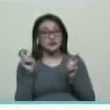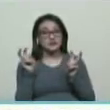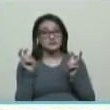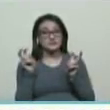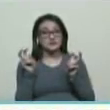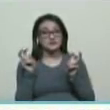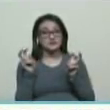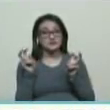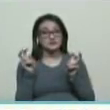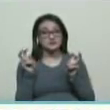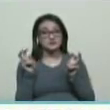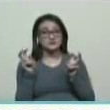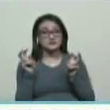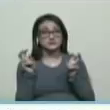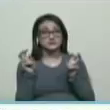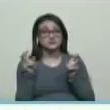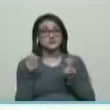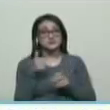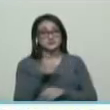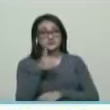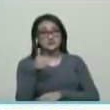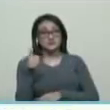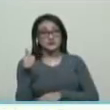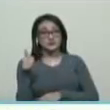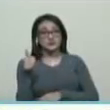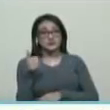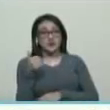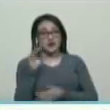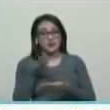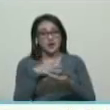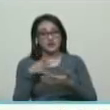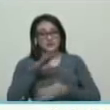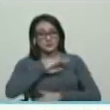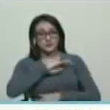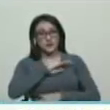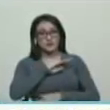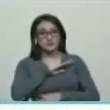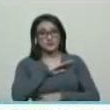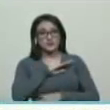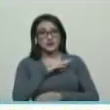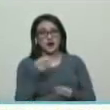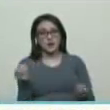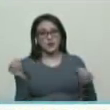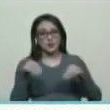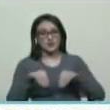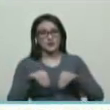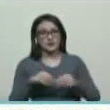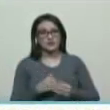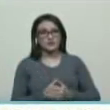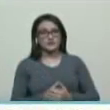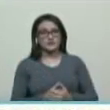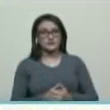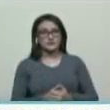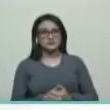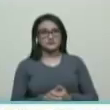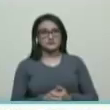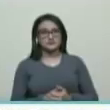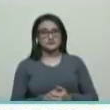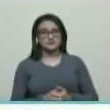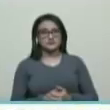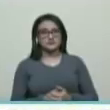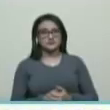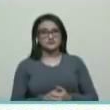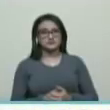luego cada ámbito evidentemente tiene una agenda propia de acuerdos, ¿no? De